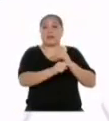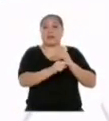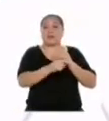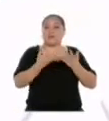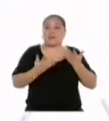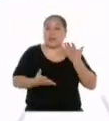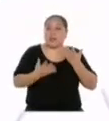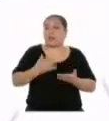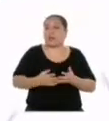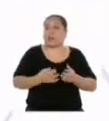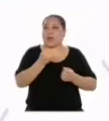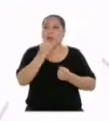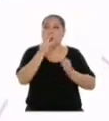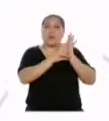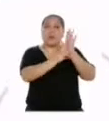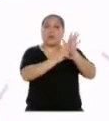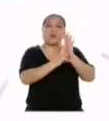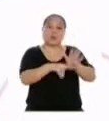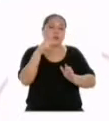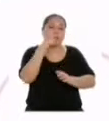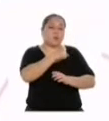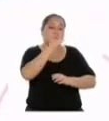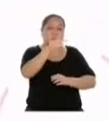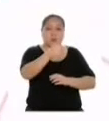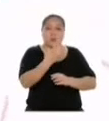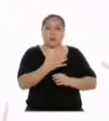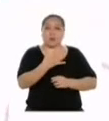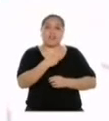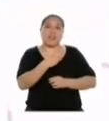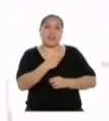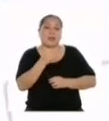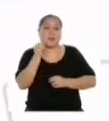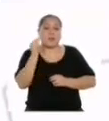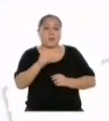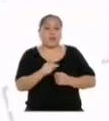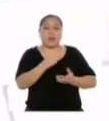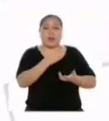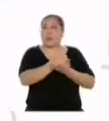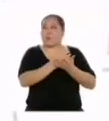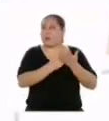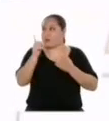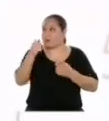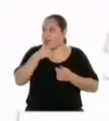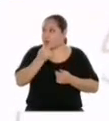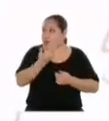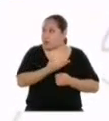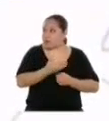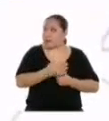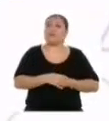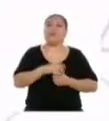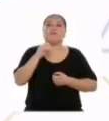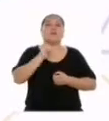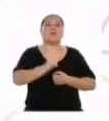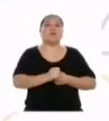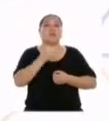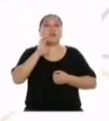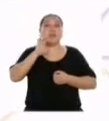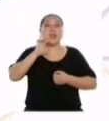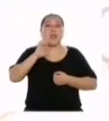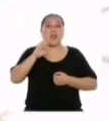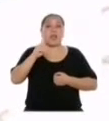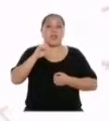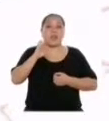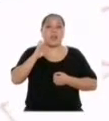posibles representaciones de los valores de la variable edad para la muestra de encuestados. ¿Qué le parece? Bien, la variable edad